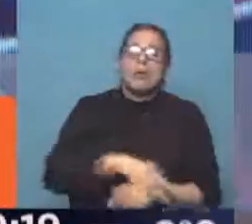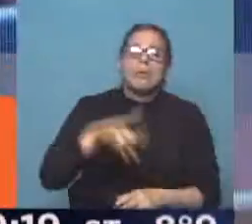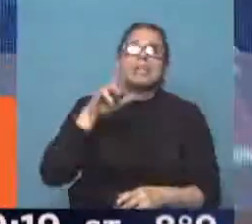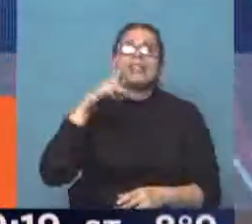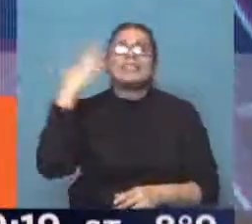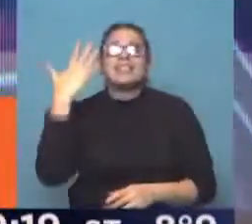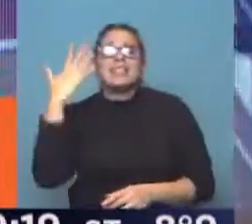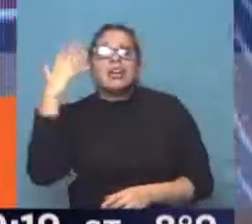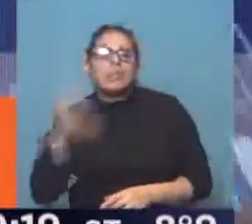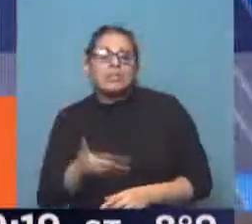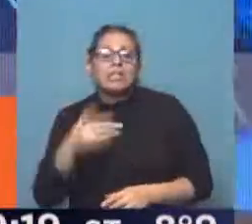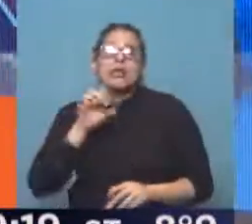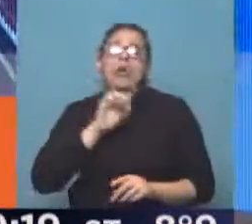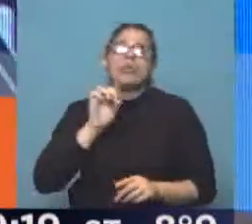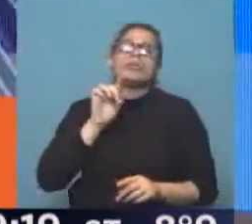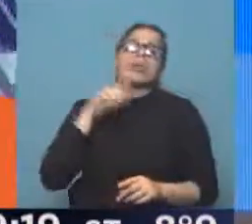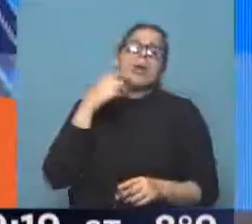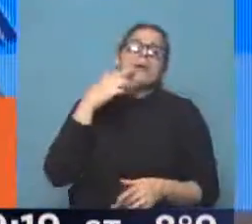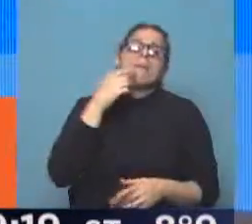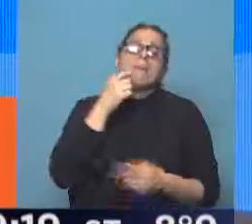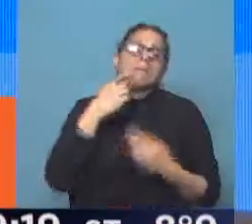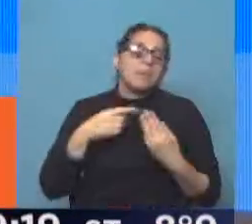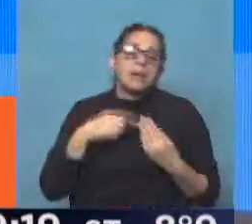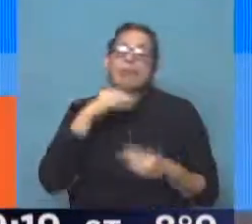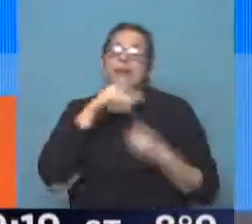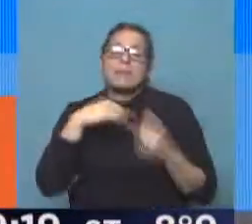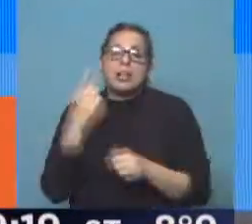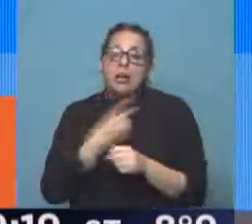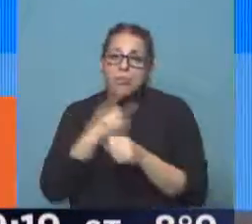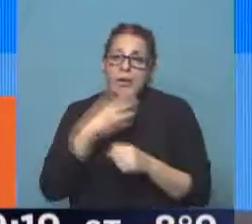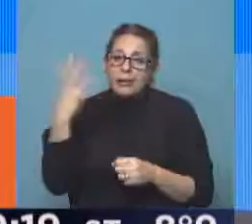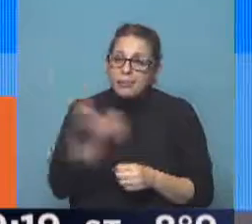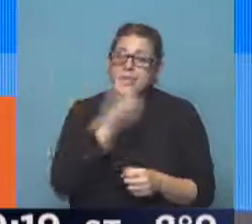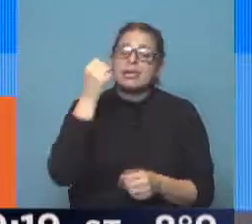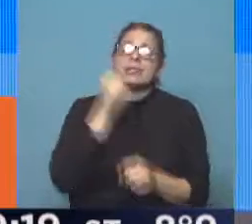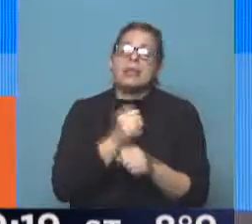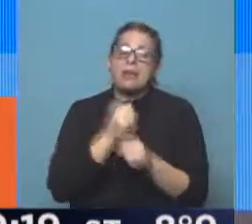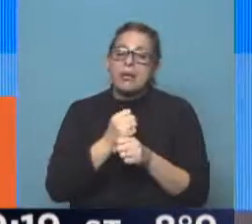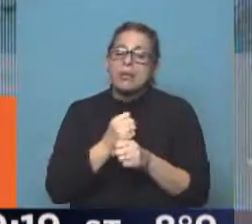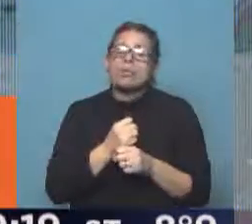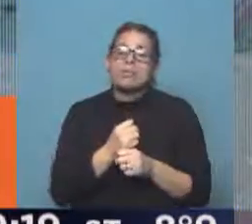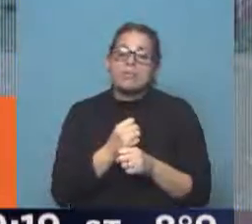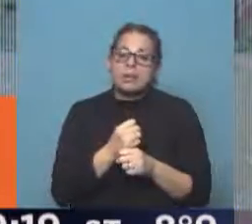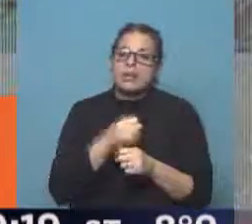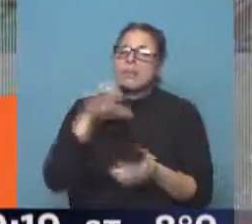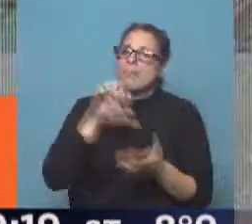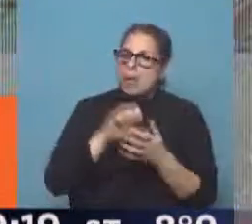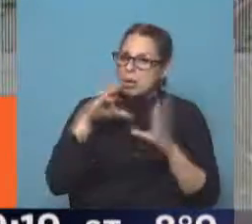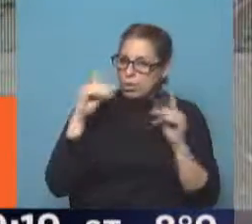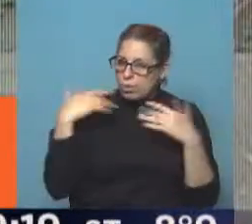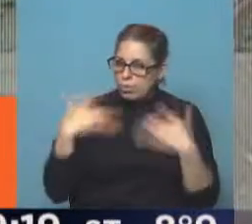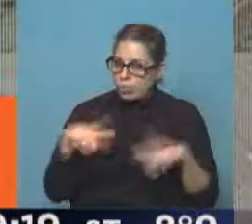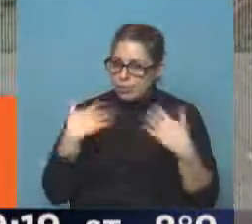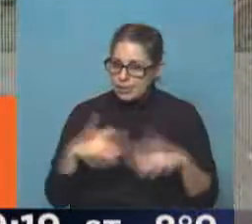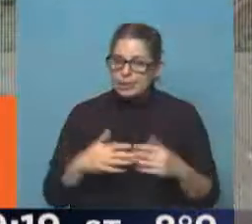empleo informal, o de dificultades, perdón, de la familia para conseguir empleo, para tener un empleo que lo satisfaga, es un país muy difícil, ¿no?